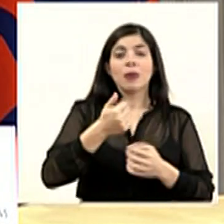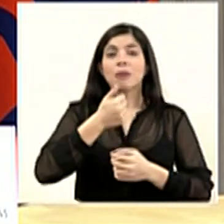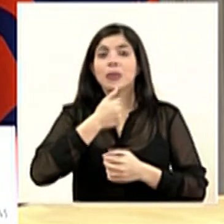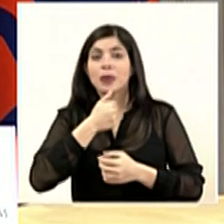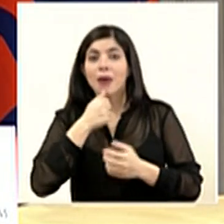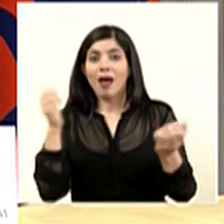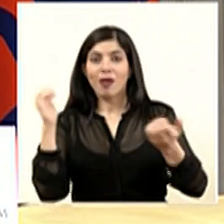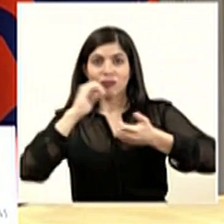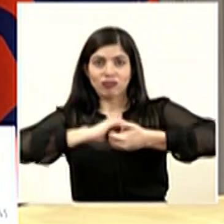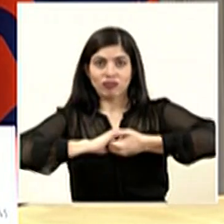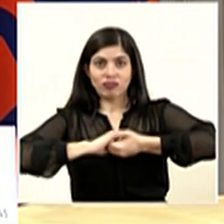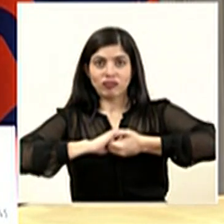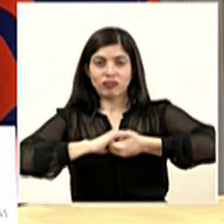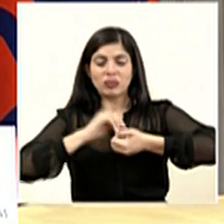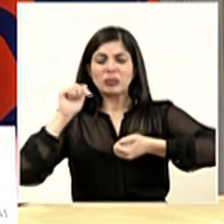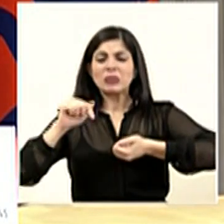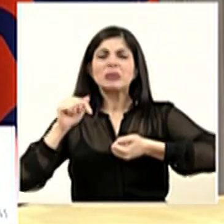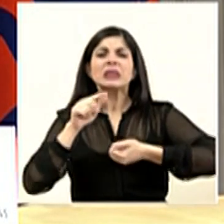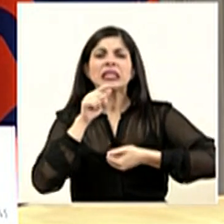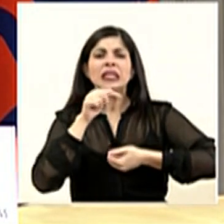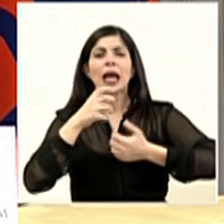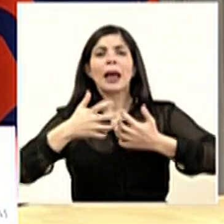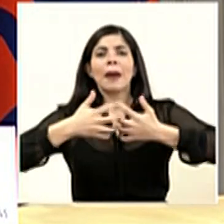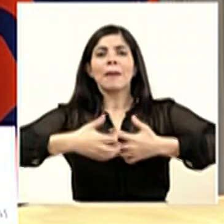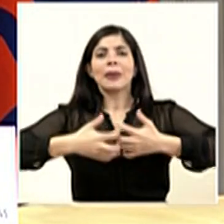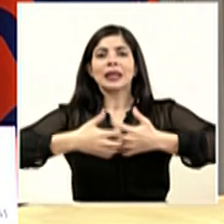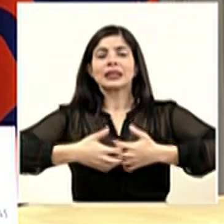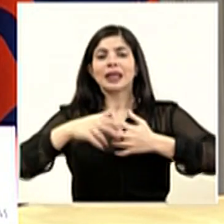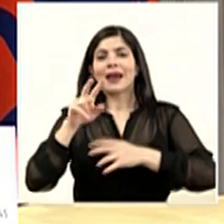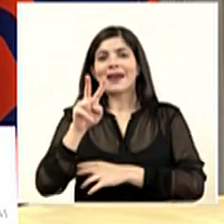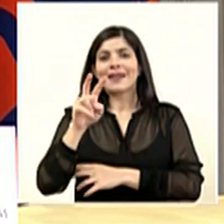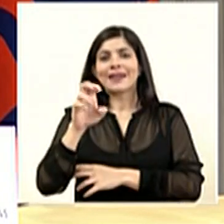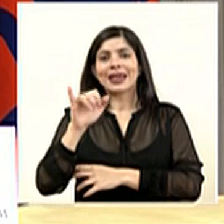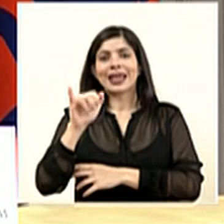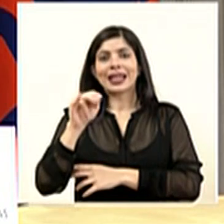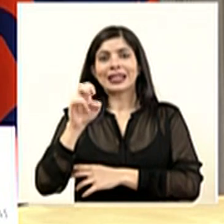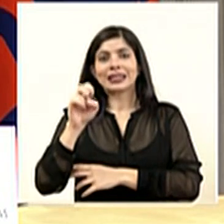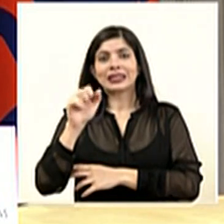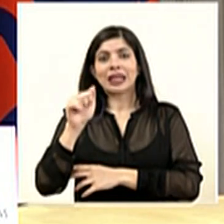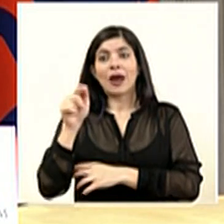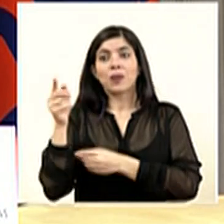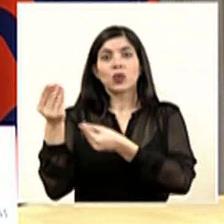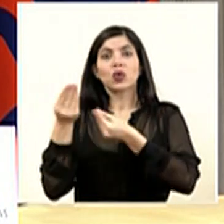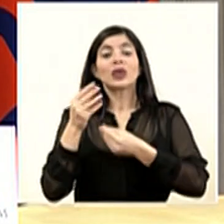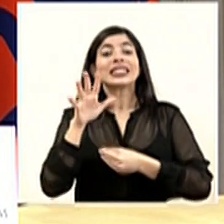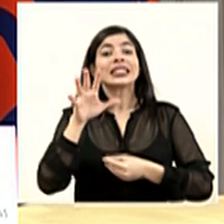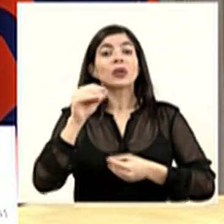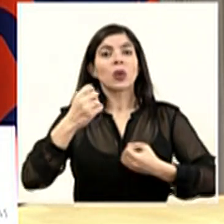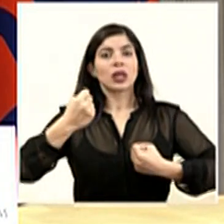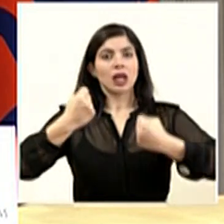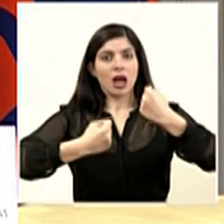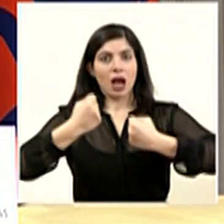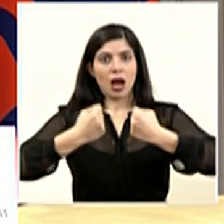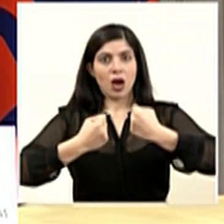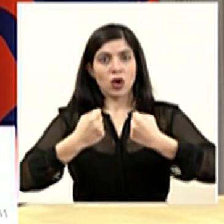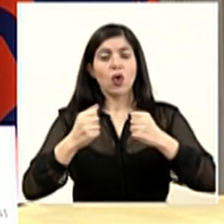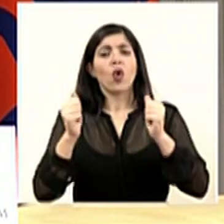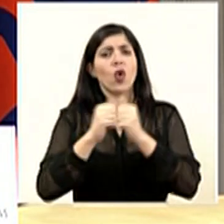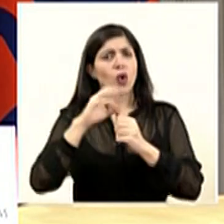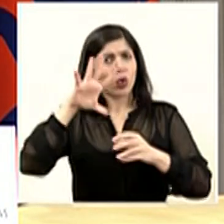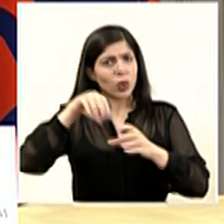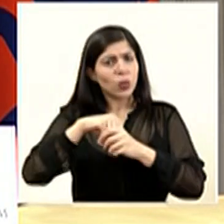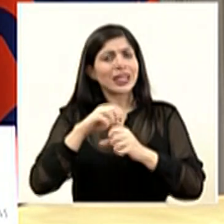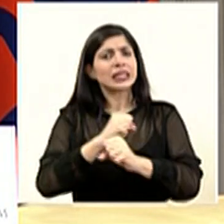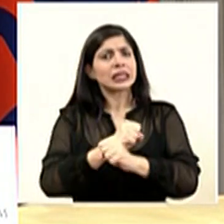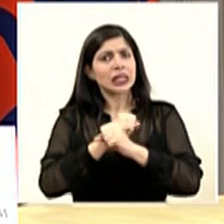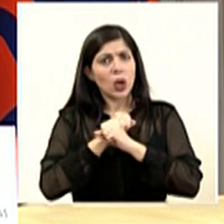público-privada con la empresa BEINSA, que proporcionó 50 vehículos con seguro